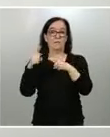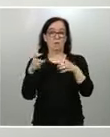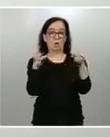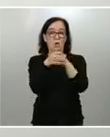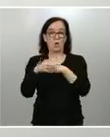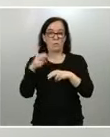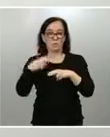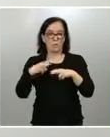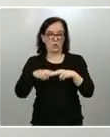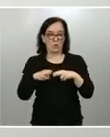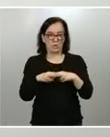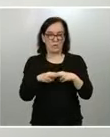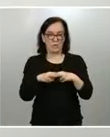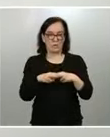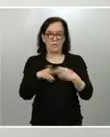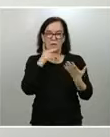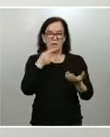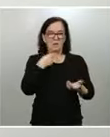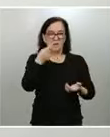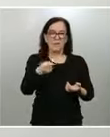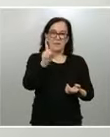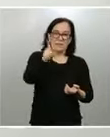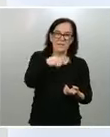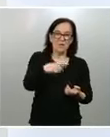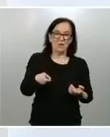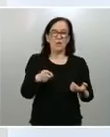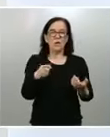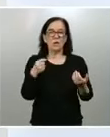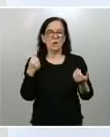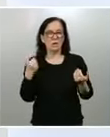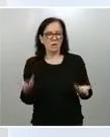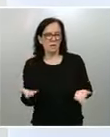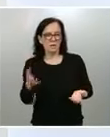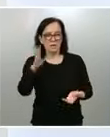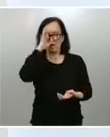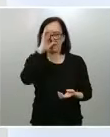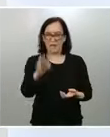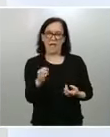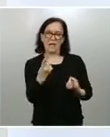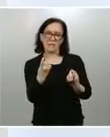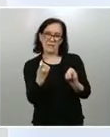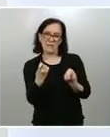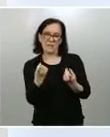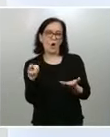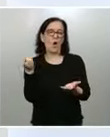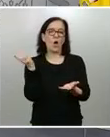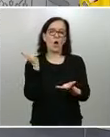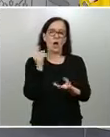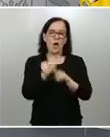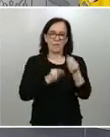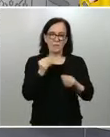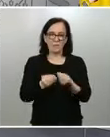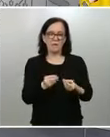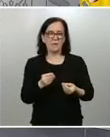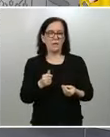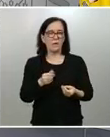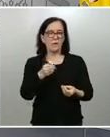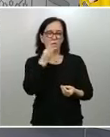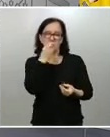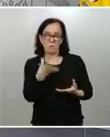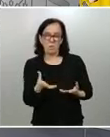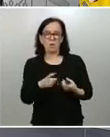dijera o no lo dijera en cualquier caso cree que sería necesario hacer lo que sería conveniente y una última